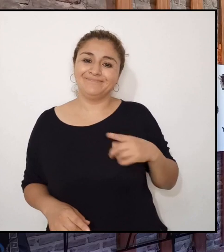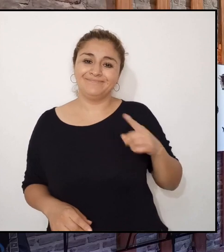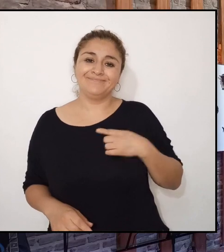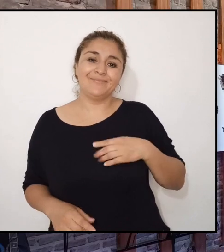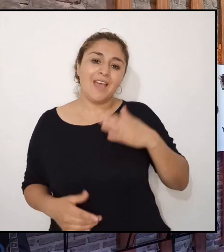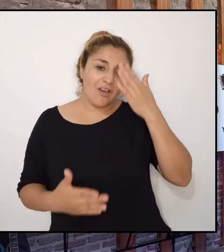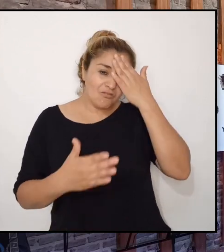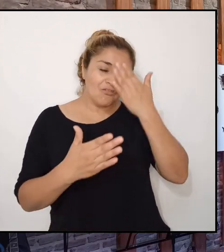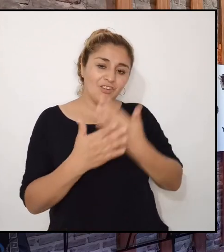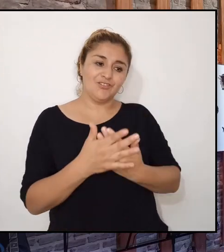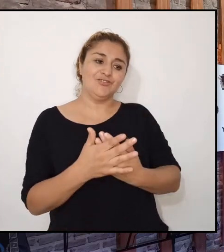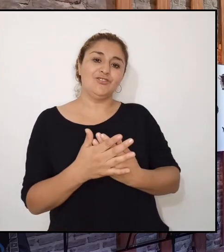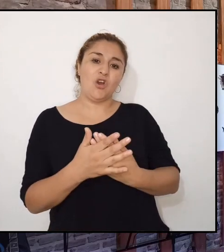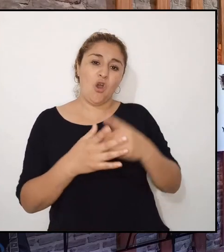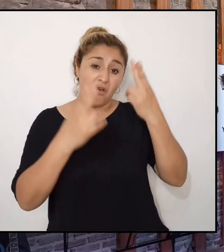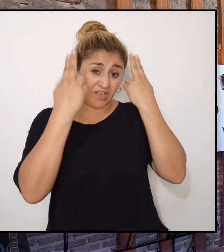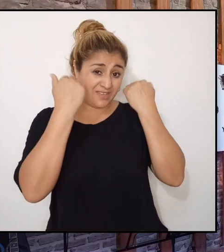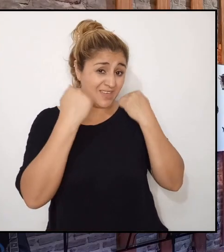Y